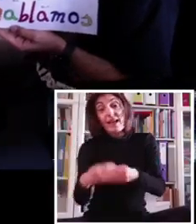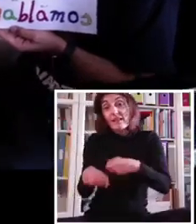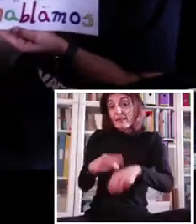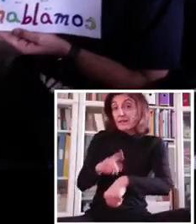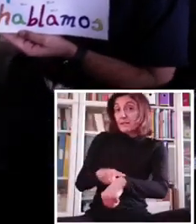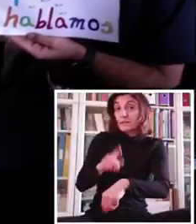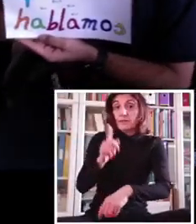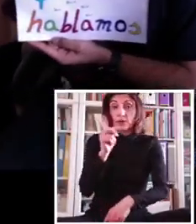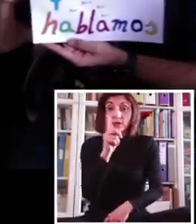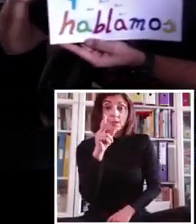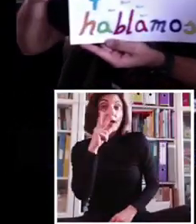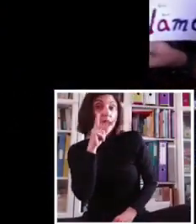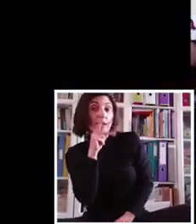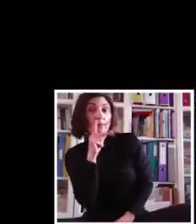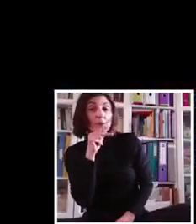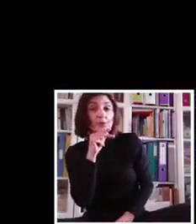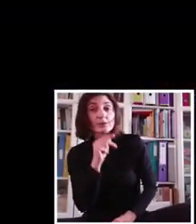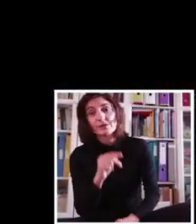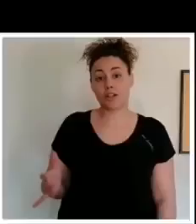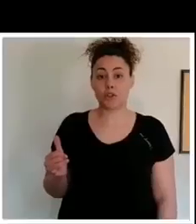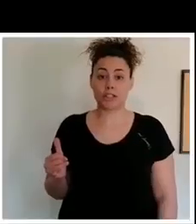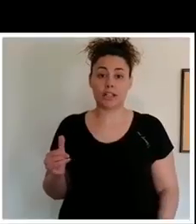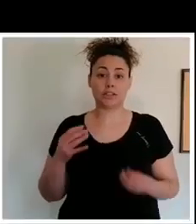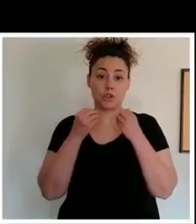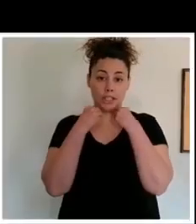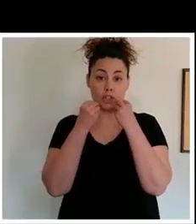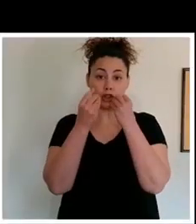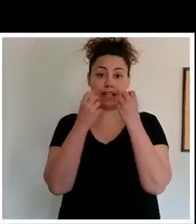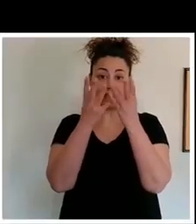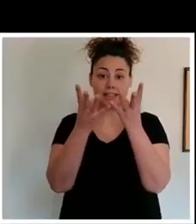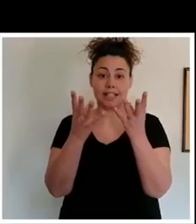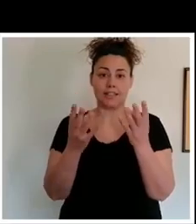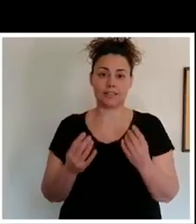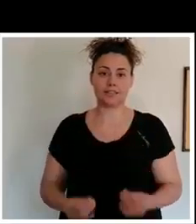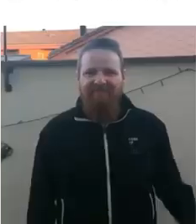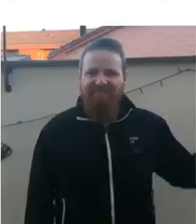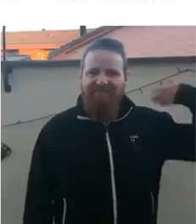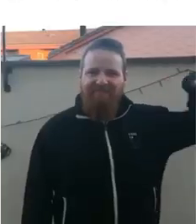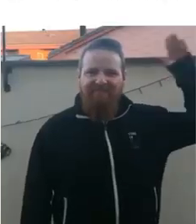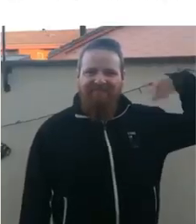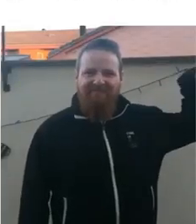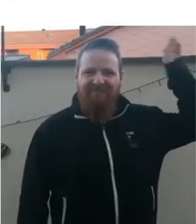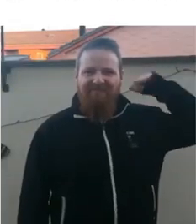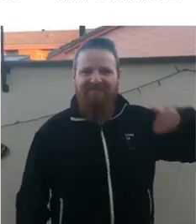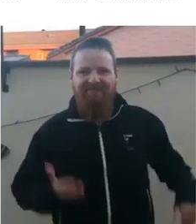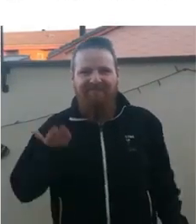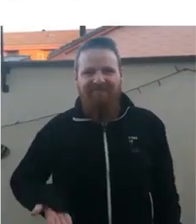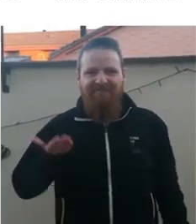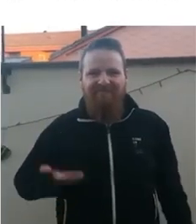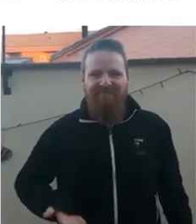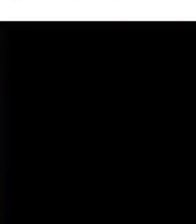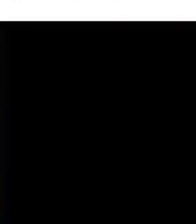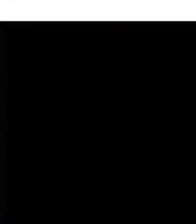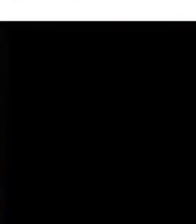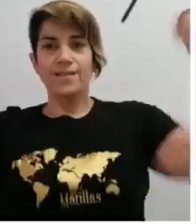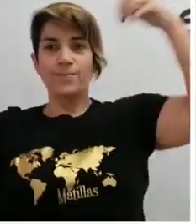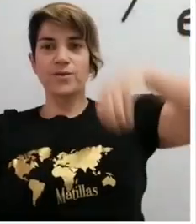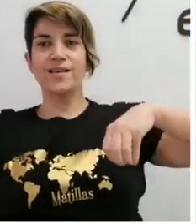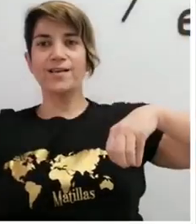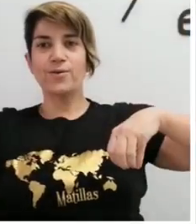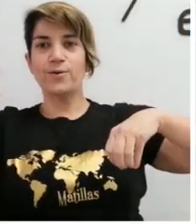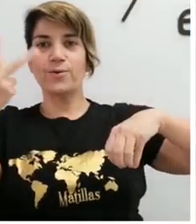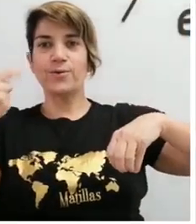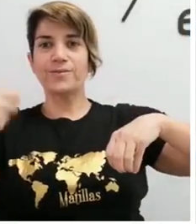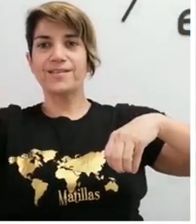Sabes, hace tiempo que no hablamos. Tengo tanto que contarte. Ha pasado algo importante. Puse